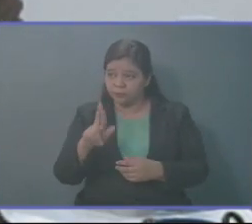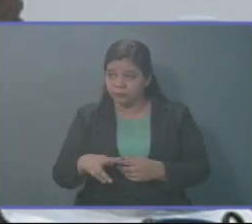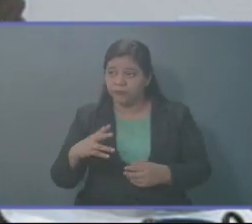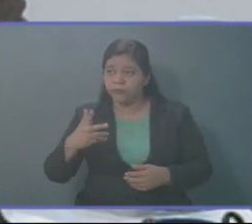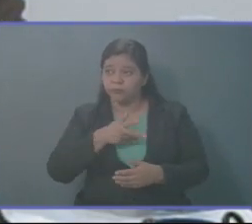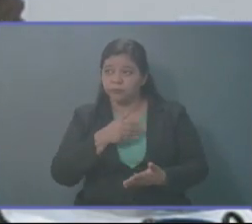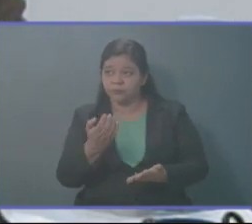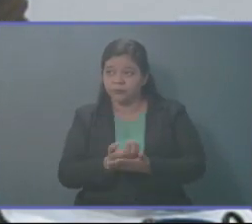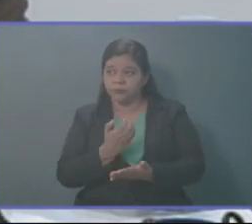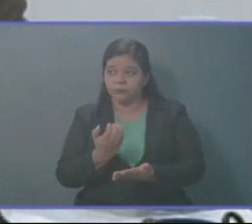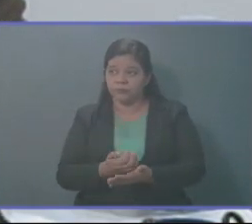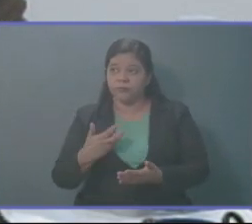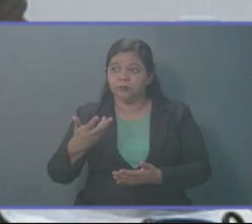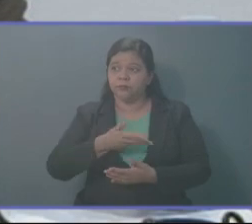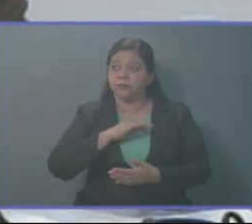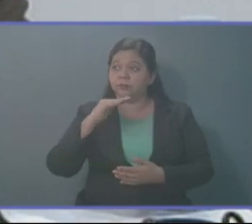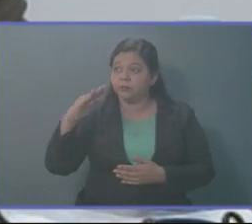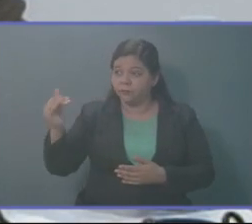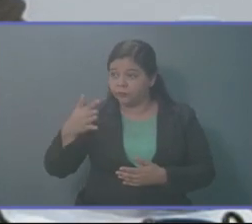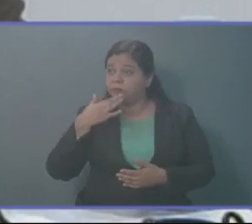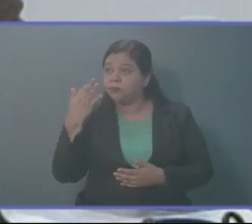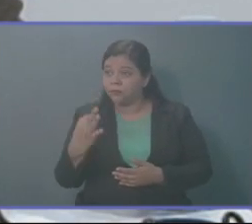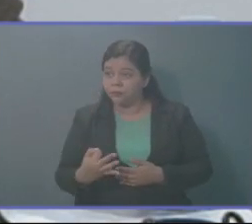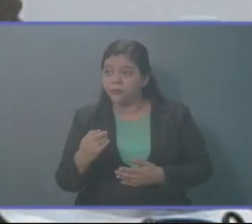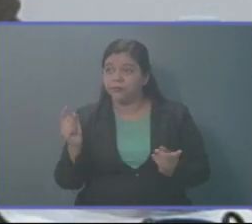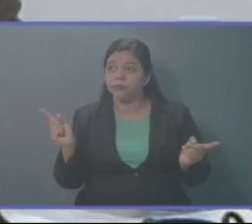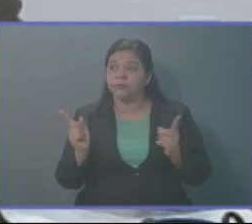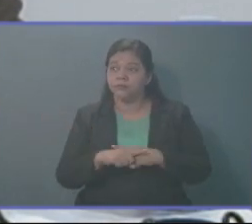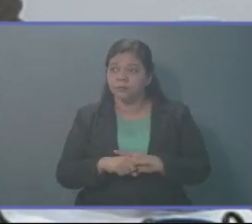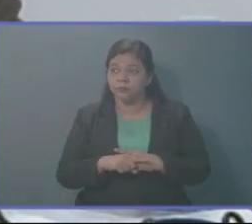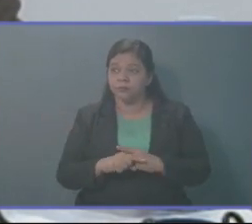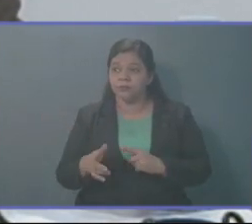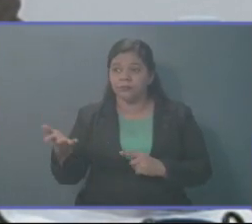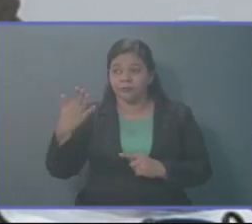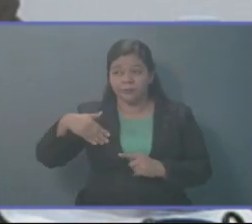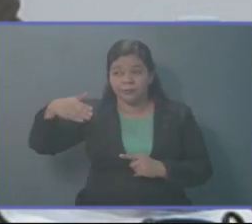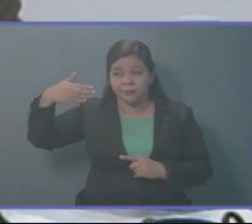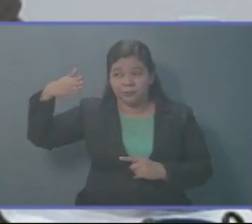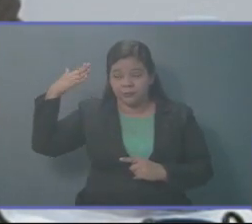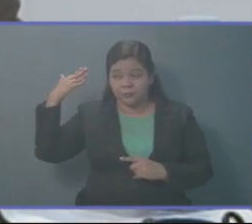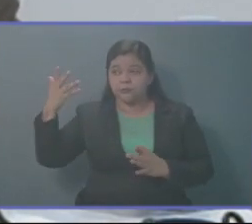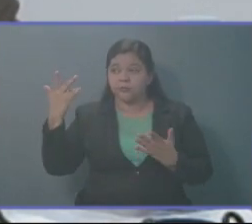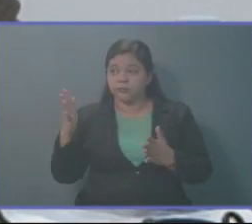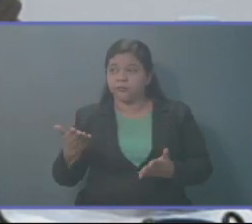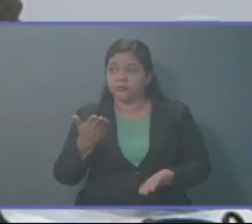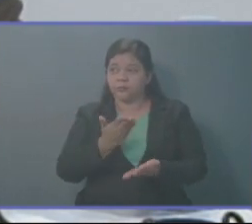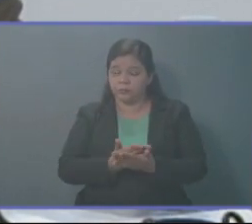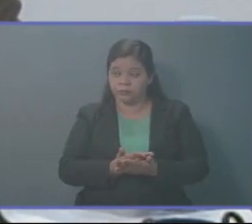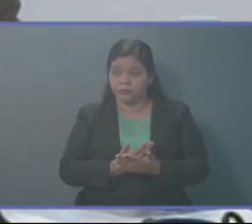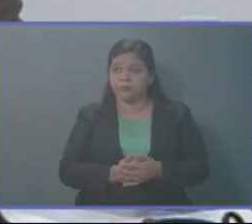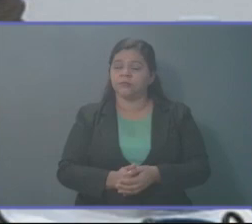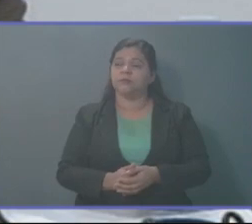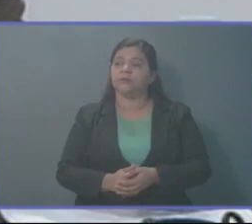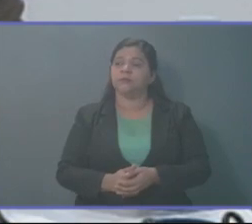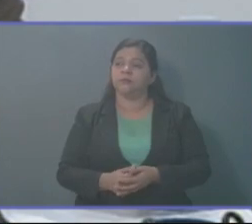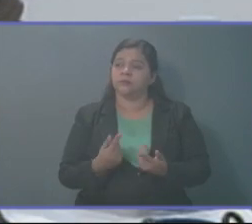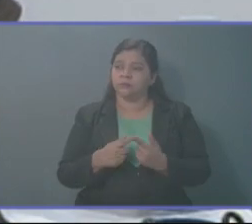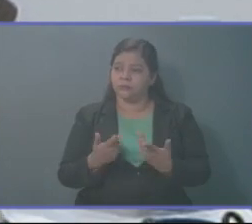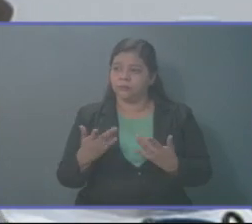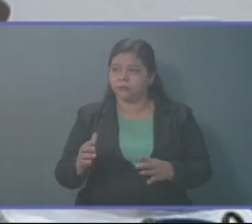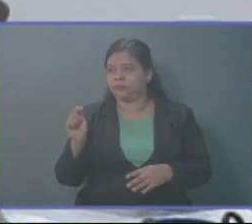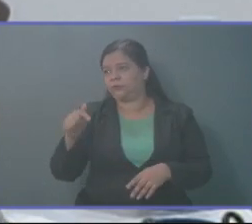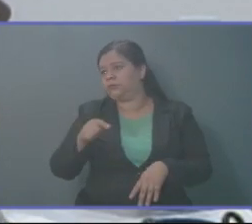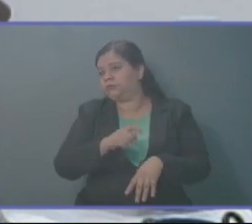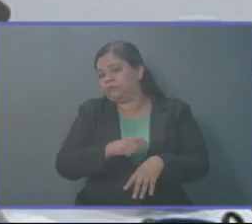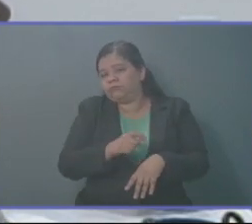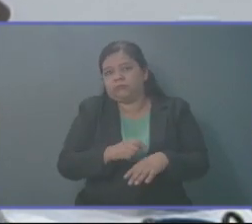económica del país cambió desde los años en que fue propuesto este préstamo. Y ahorita pues